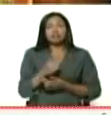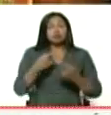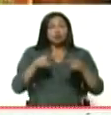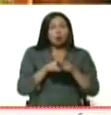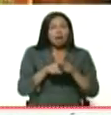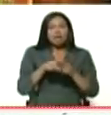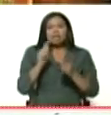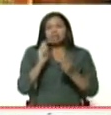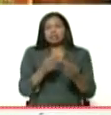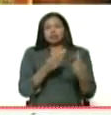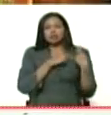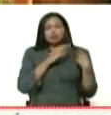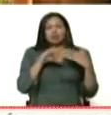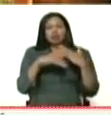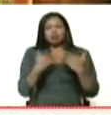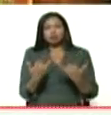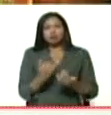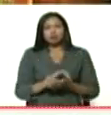tarea